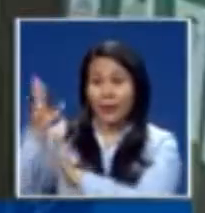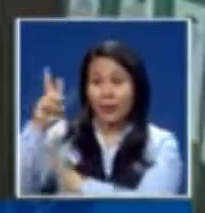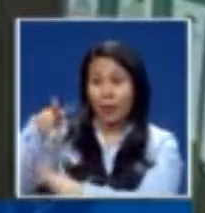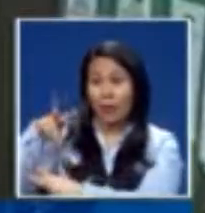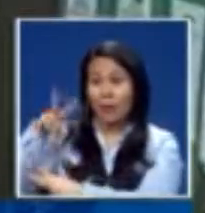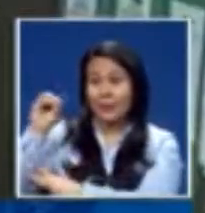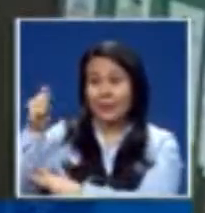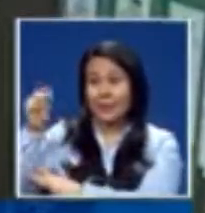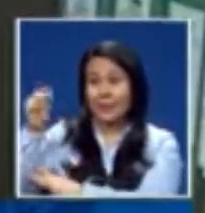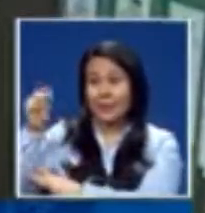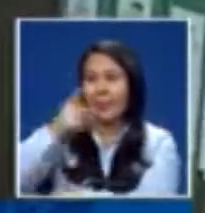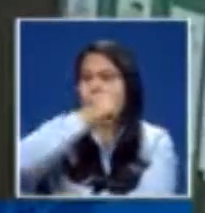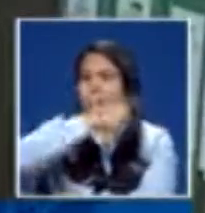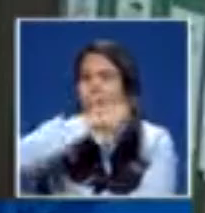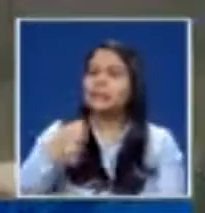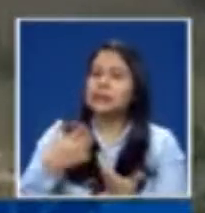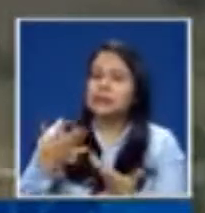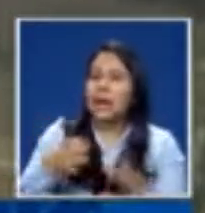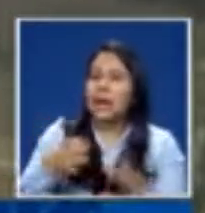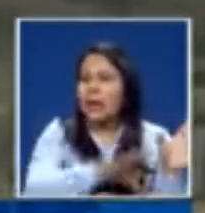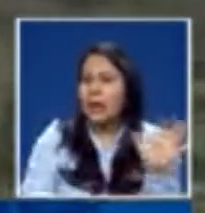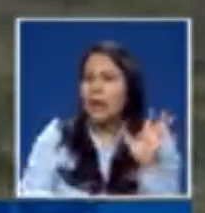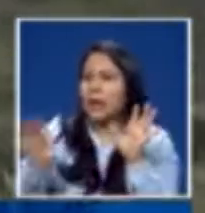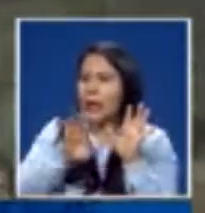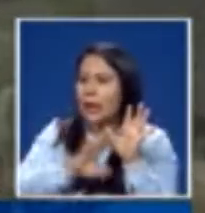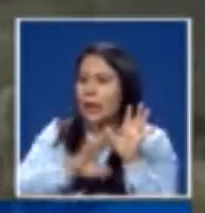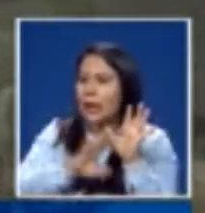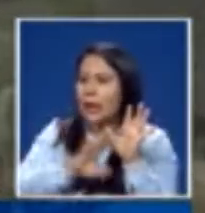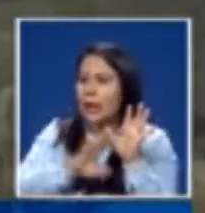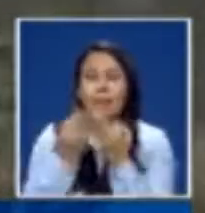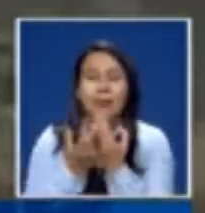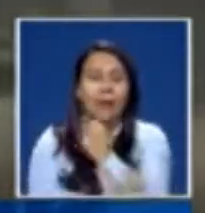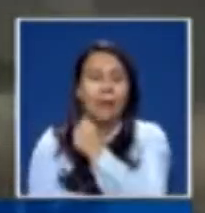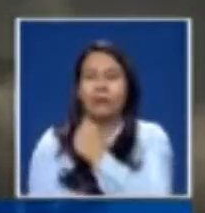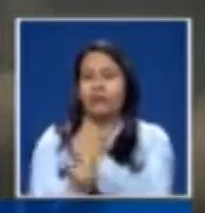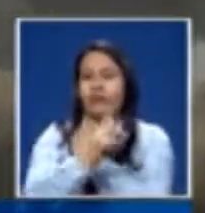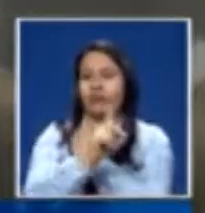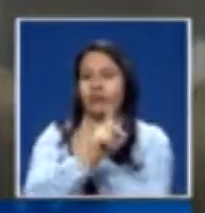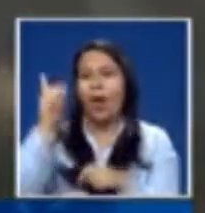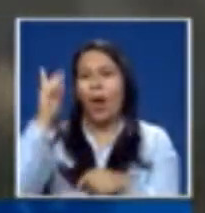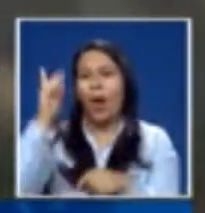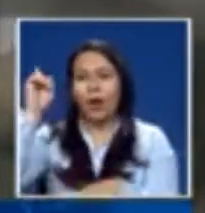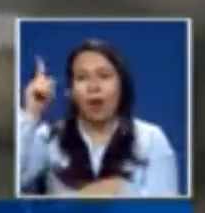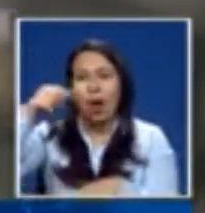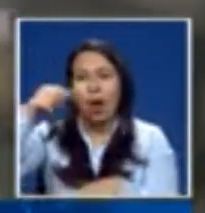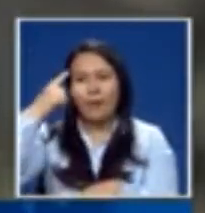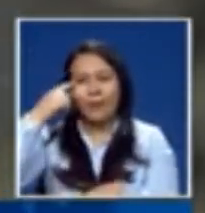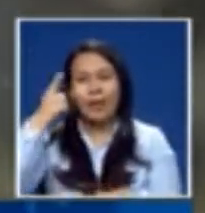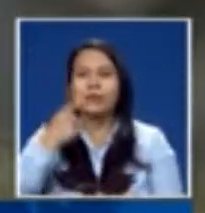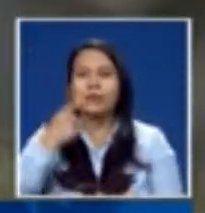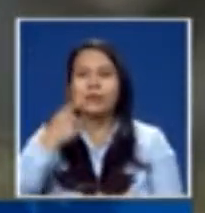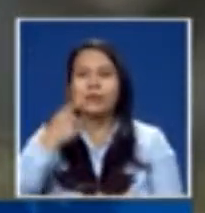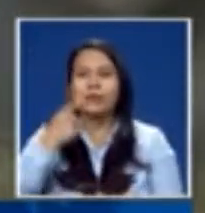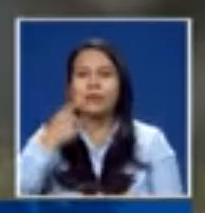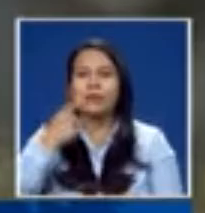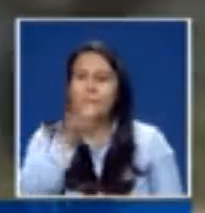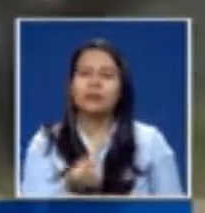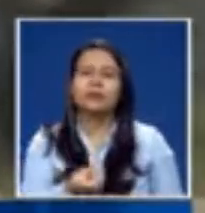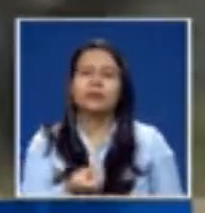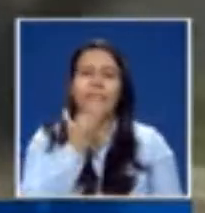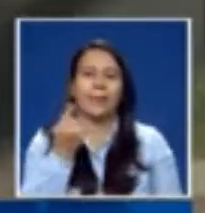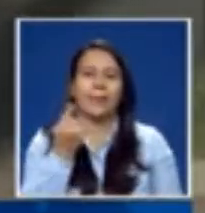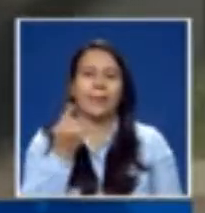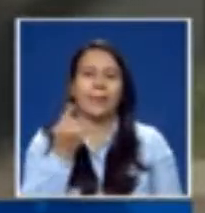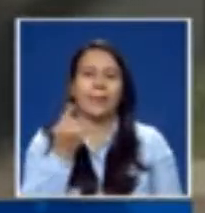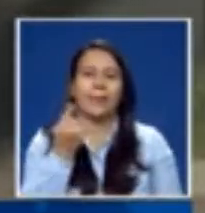zona solicitaron que las casas sirvan para acoger a las familias damnificadas. Sin embargo, el gobierno de Rafael Correa decidió utilizarlas como